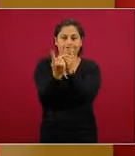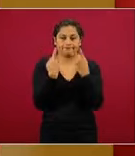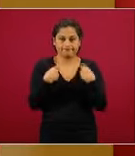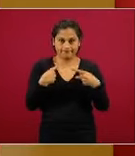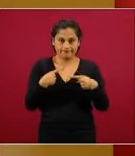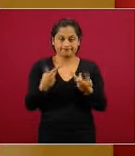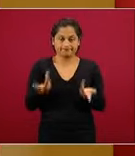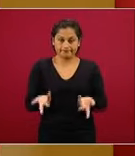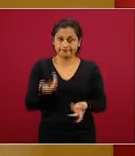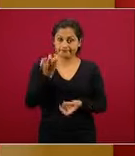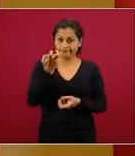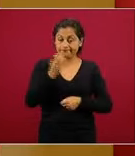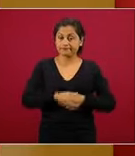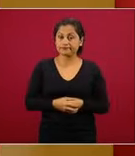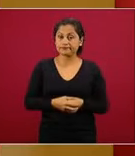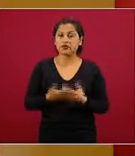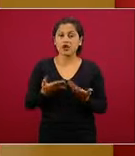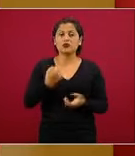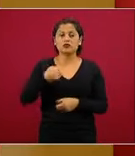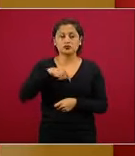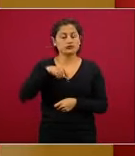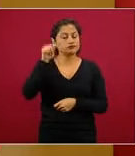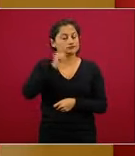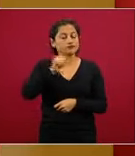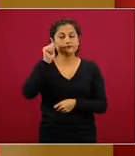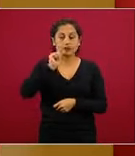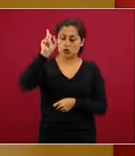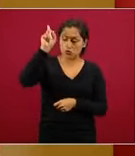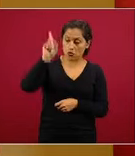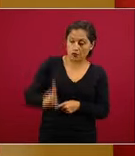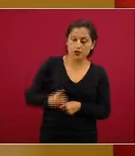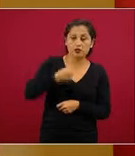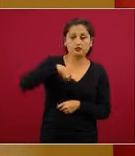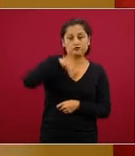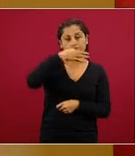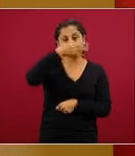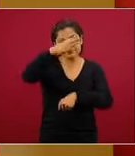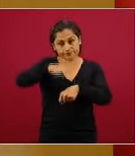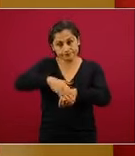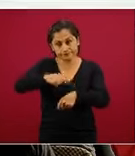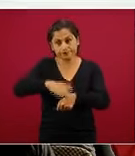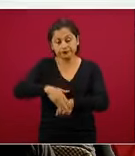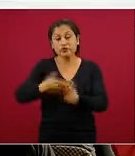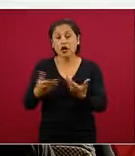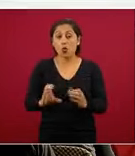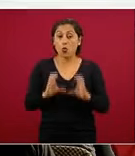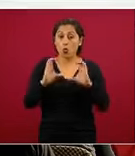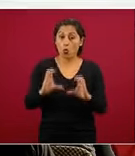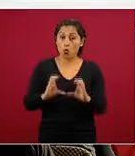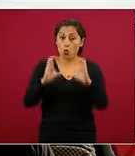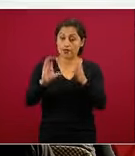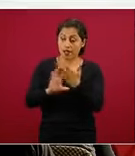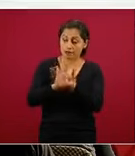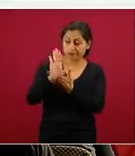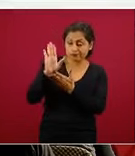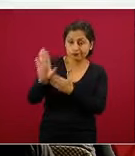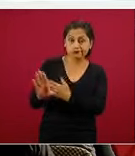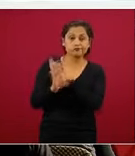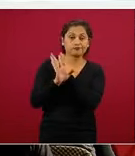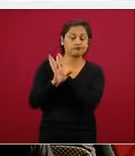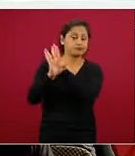decimos todos los domingos, pero también lo repetimos a lo largo de la semana, las medidas de precaución, las medidas de prevención de